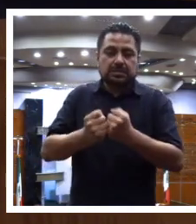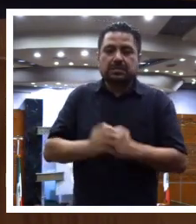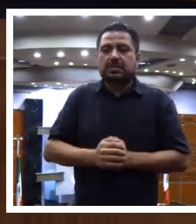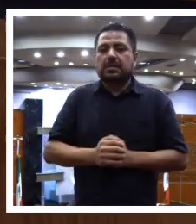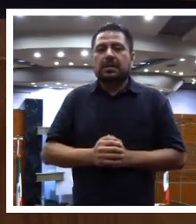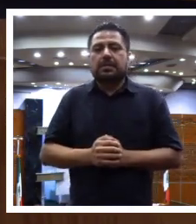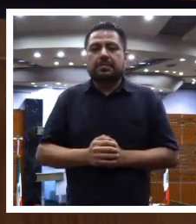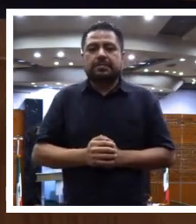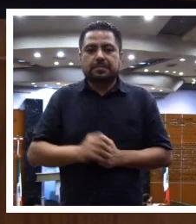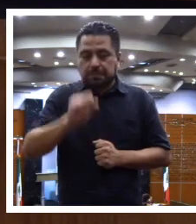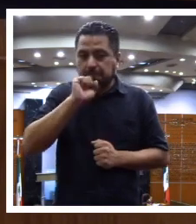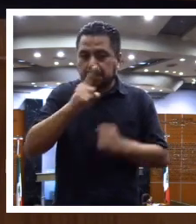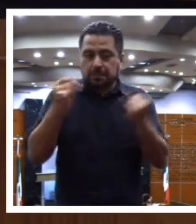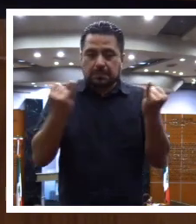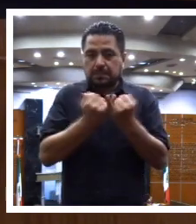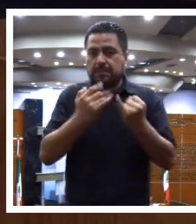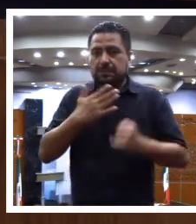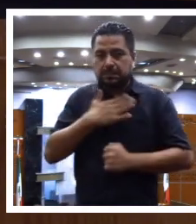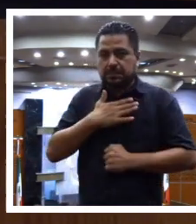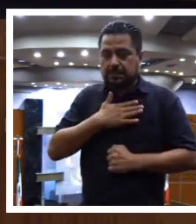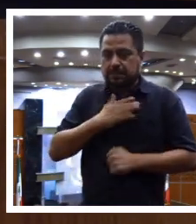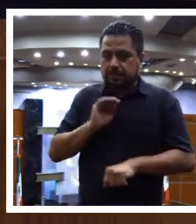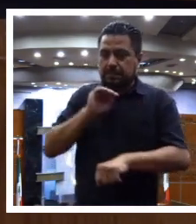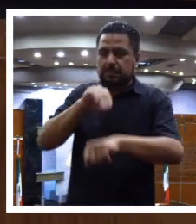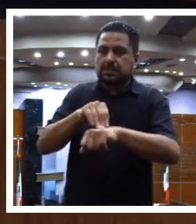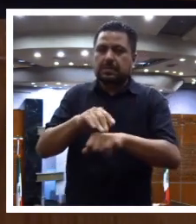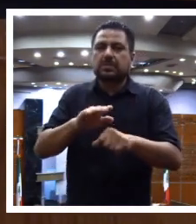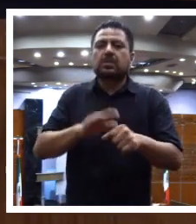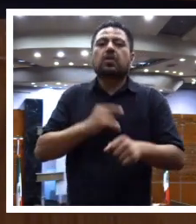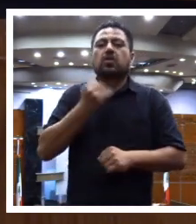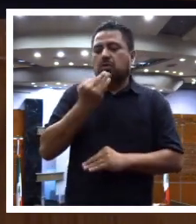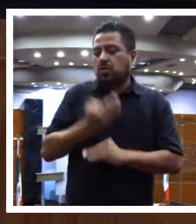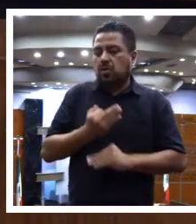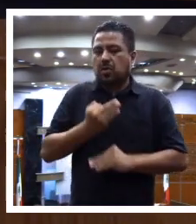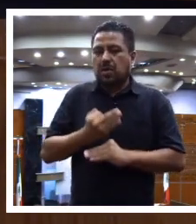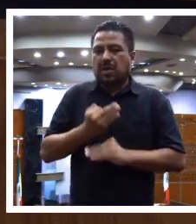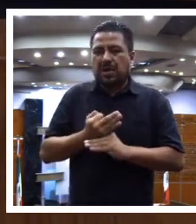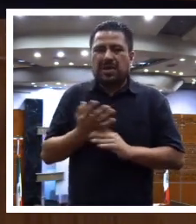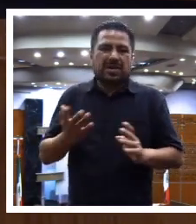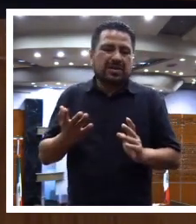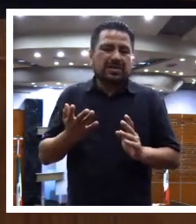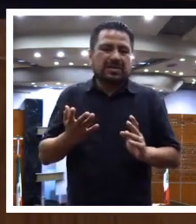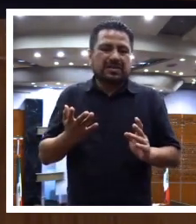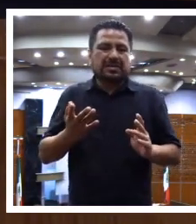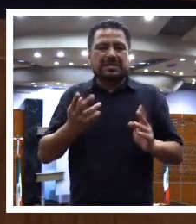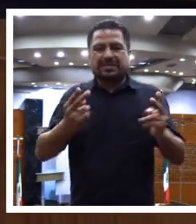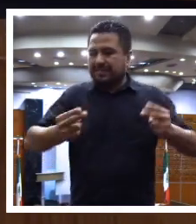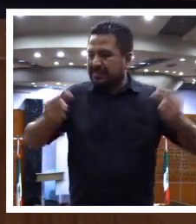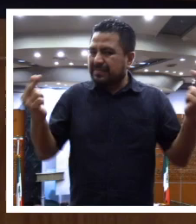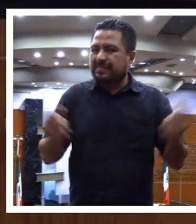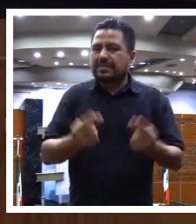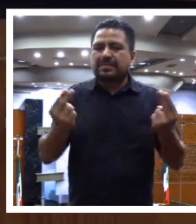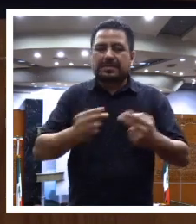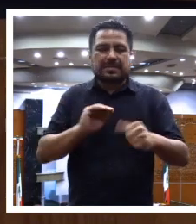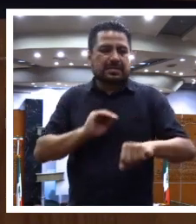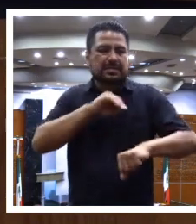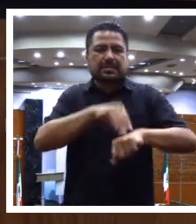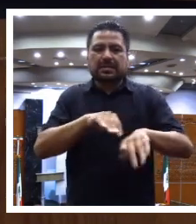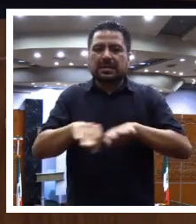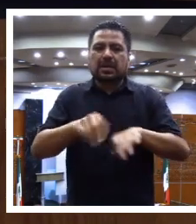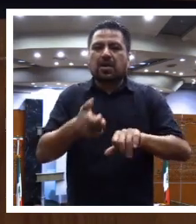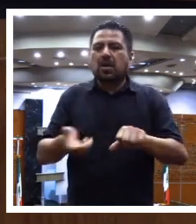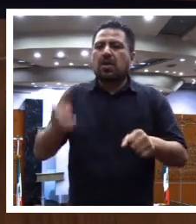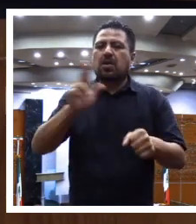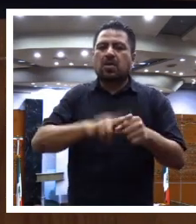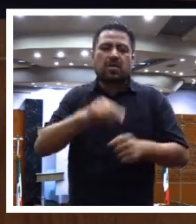supuesto, también reitero mi posicionamiento en el sentido de que hoy, más que nunca, urge se ponga en operación la